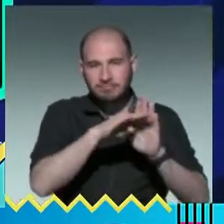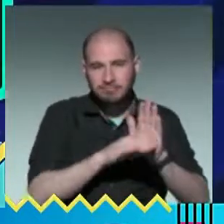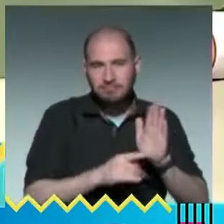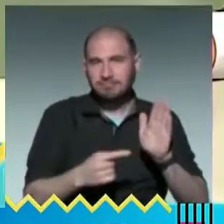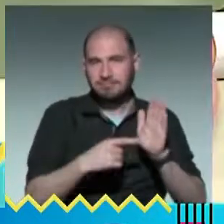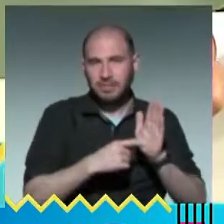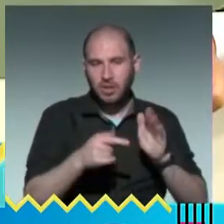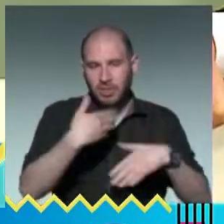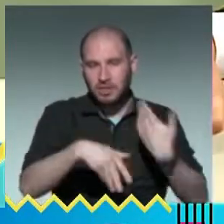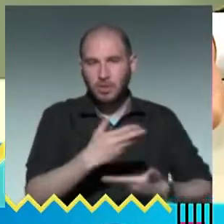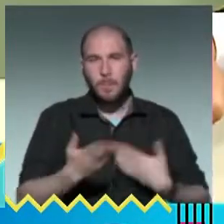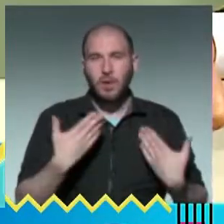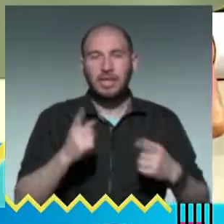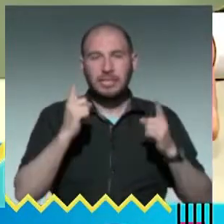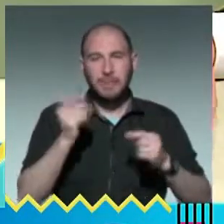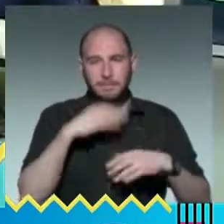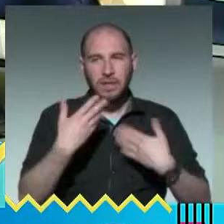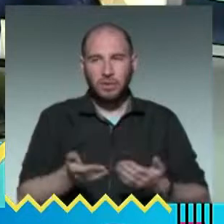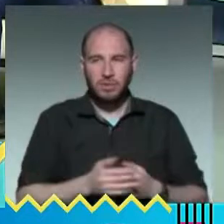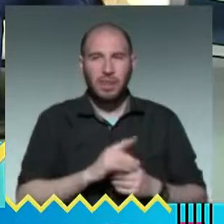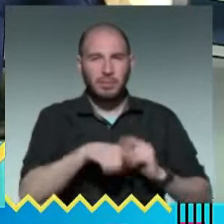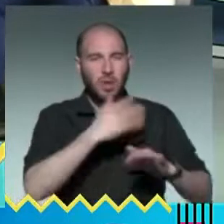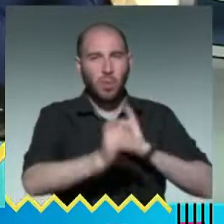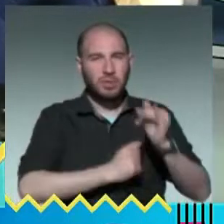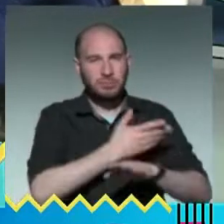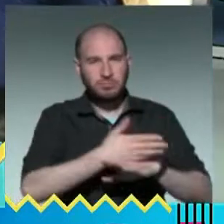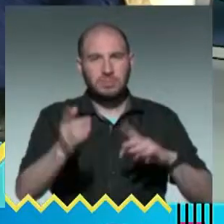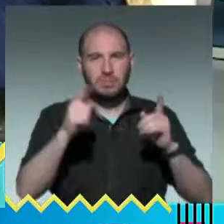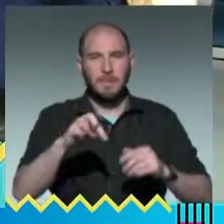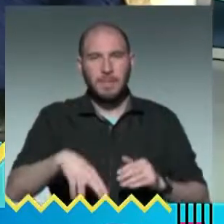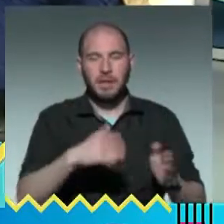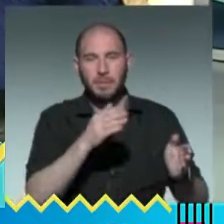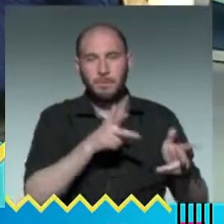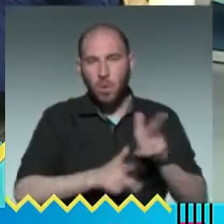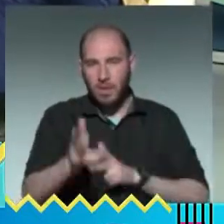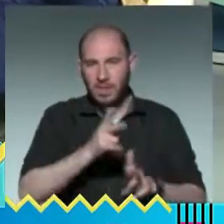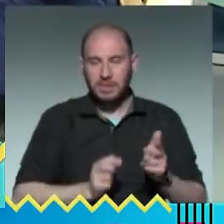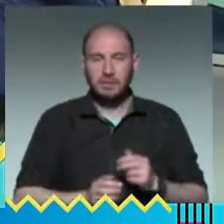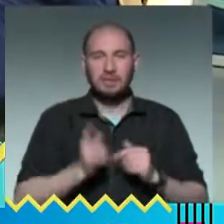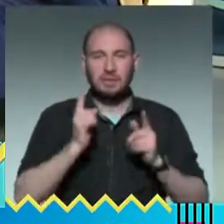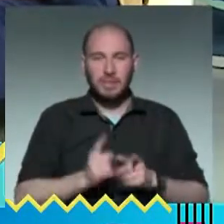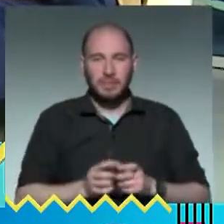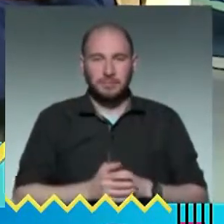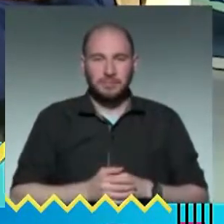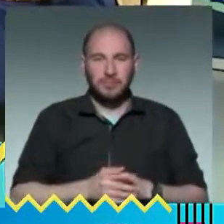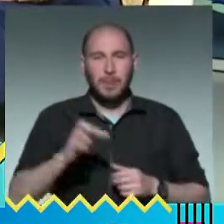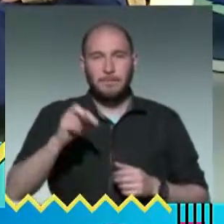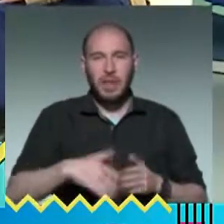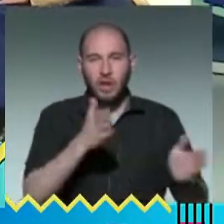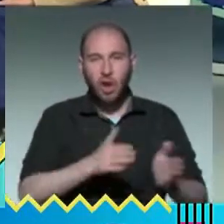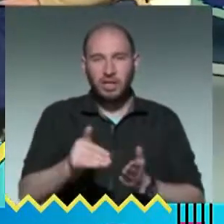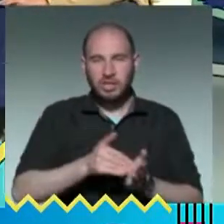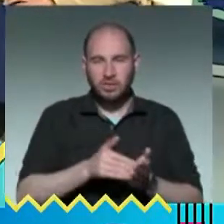irnos desarrollando y poder ir mejorando la movilidad. Lo vamos a ir desarrollando también, ¿no? El plan de movilidad, y obviamente teniendo en cuenta el plan de